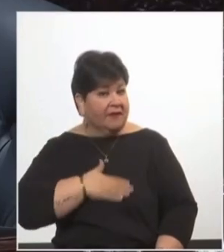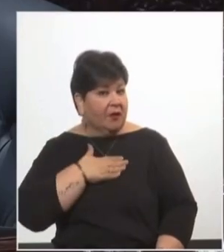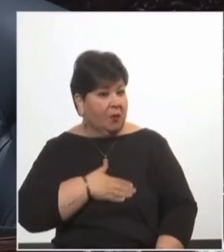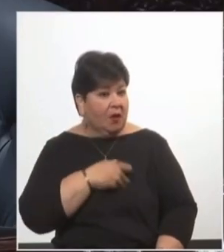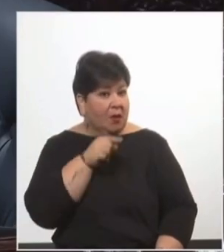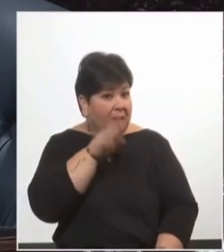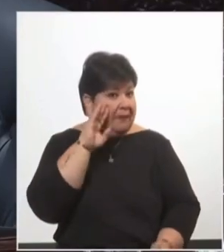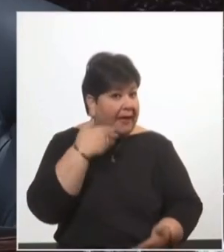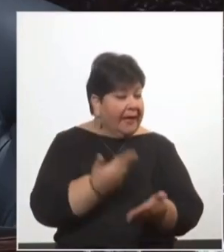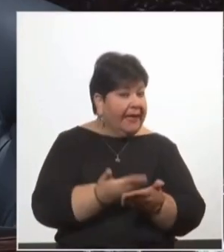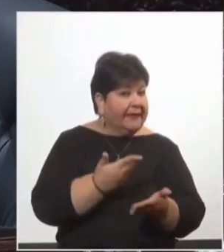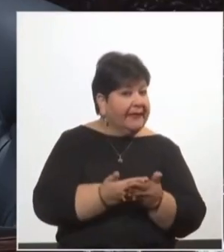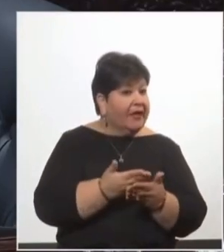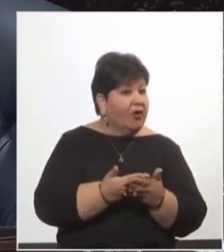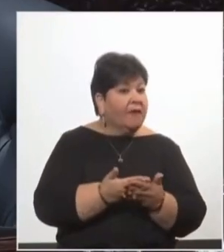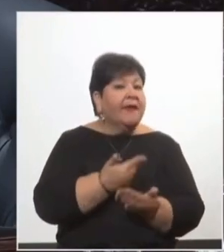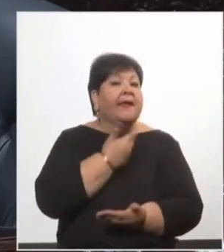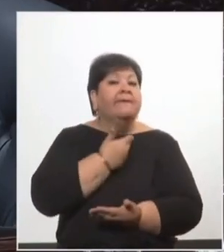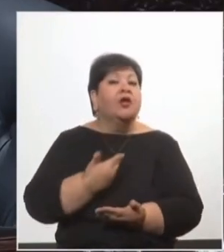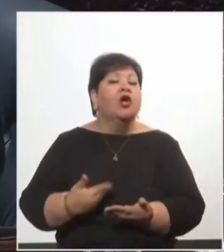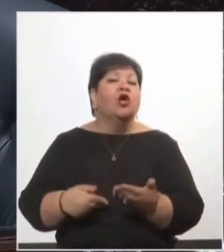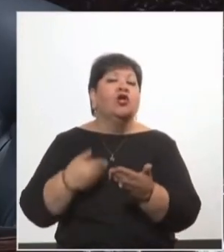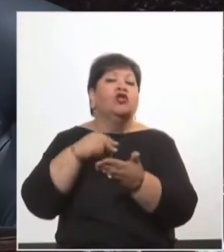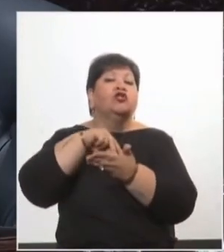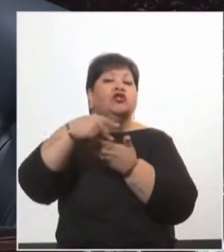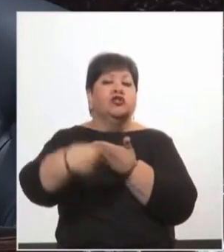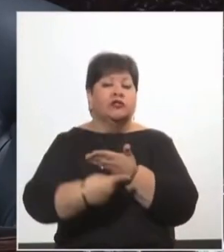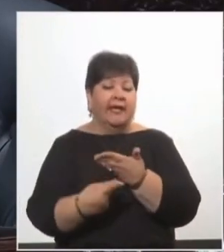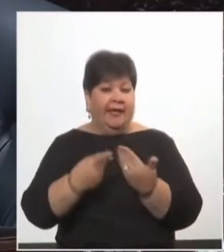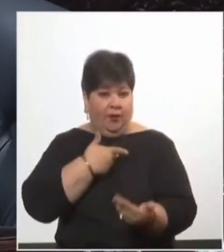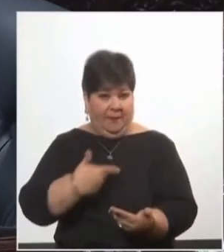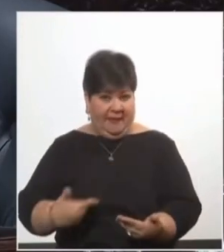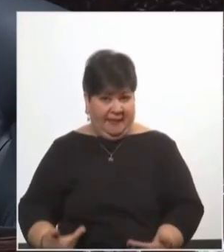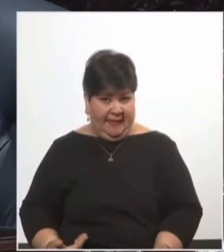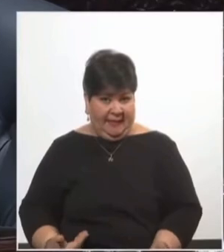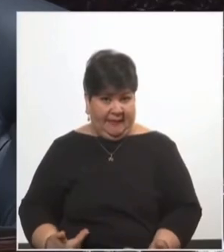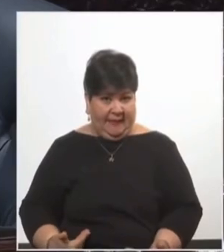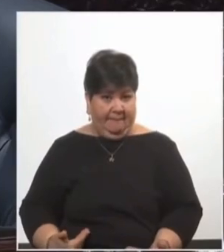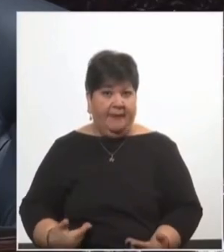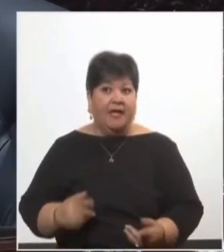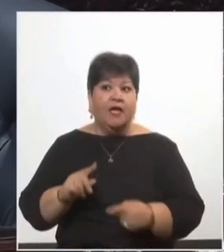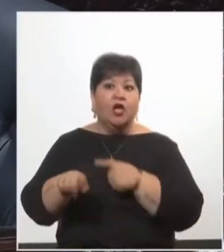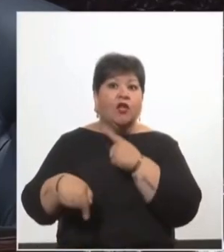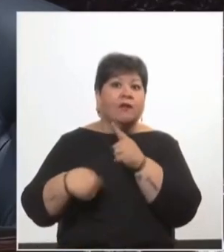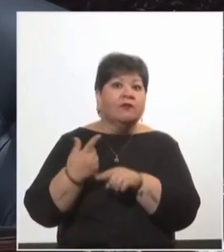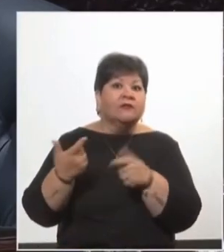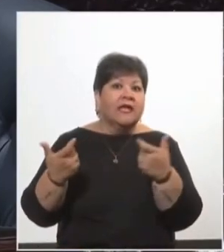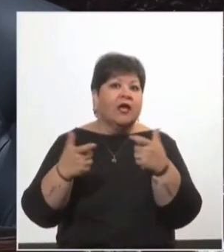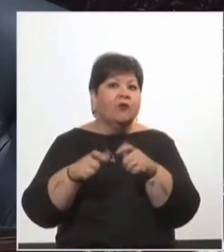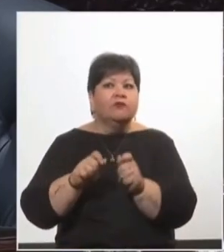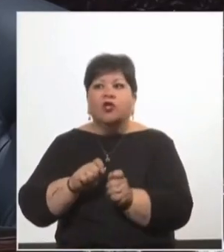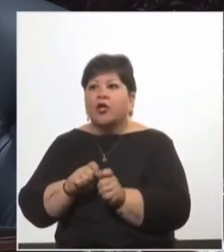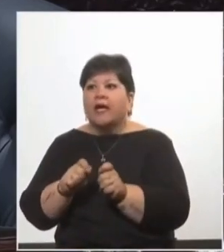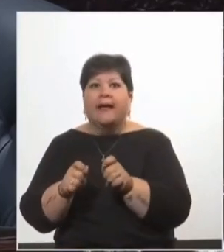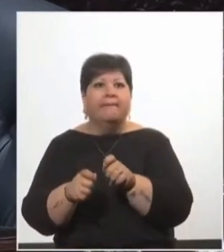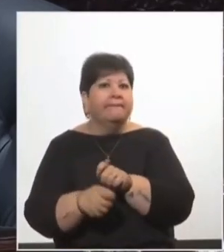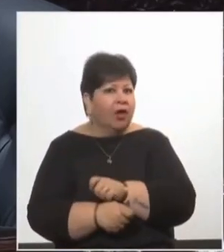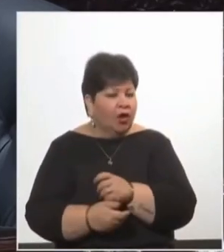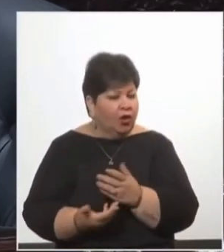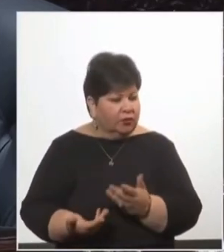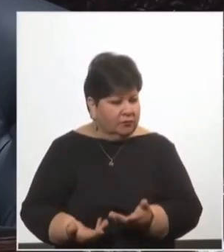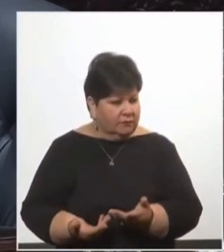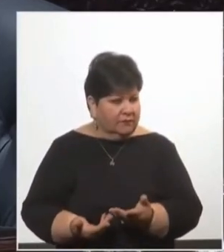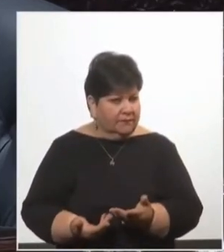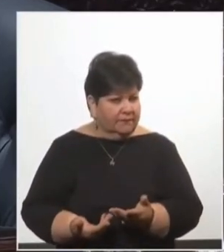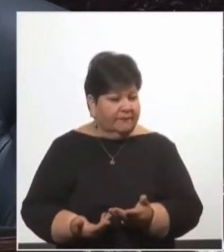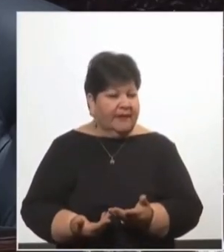esos planteos del anteproyecto, que lamentablemente después se revirtieron en el proyecto final,